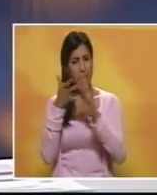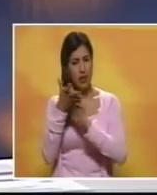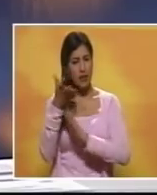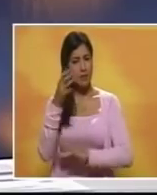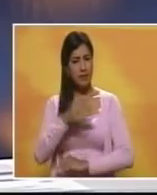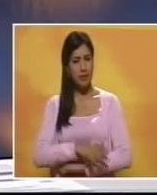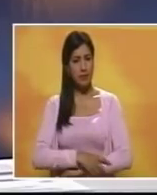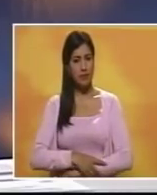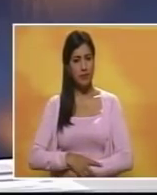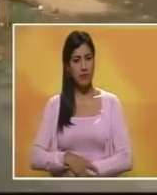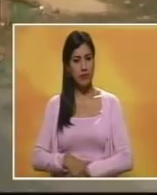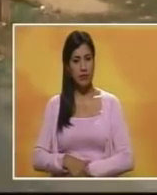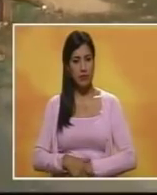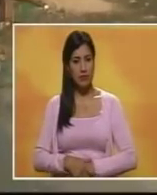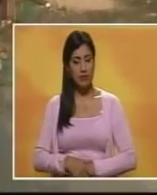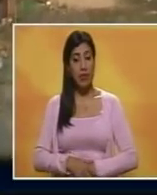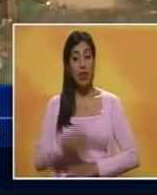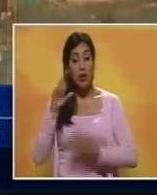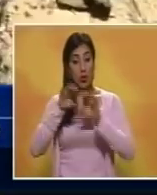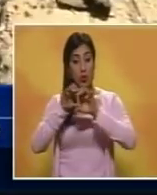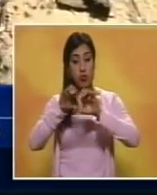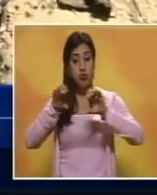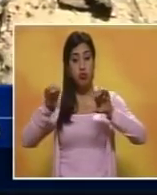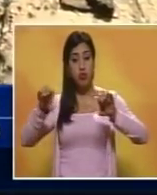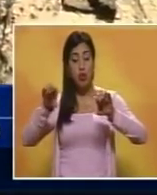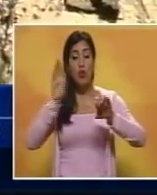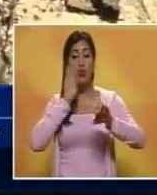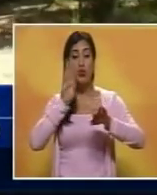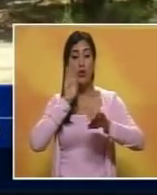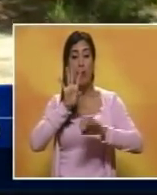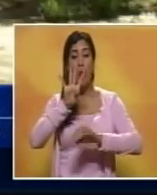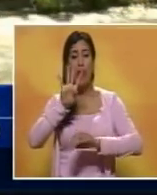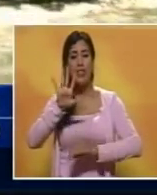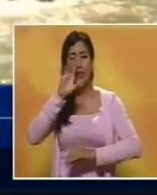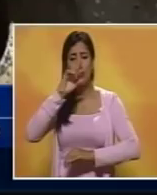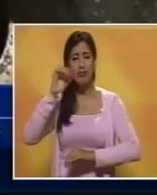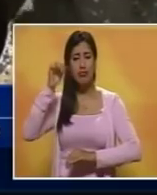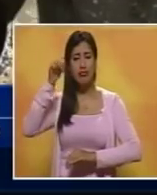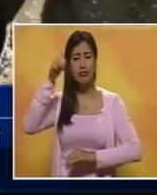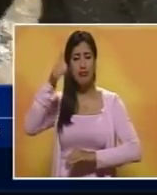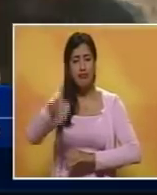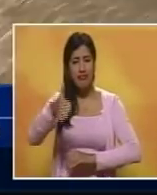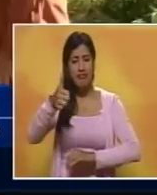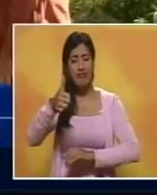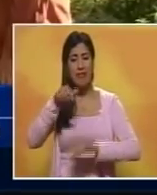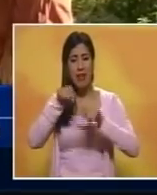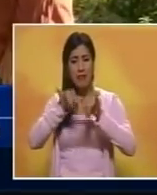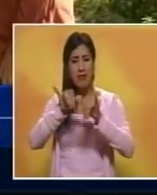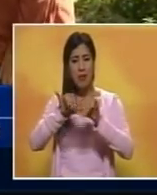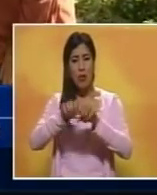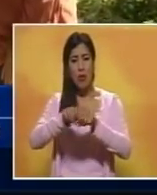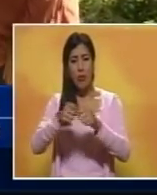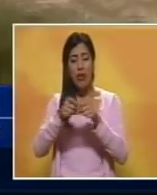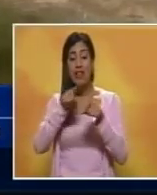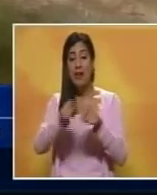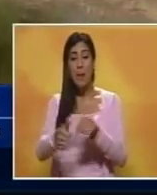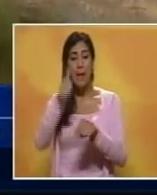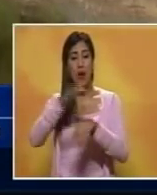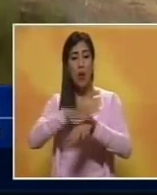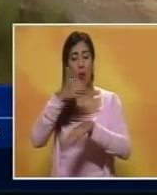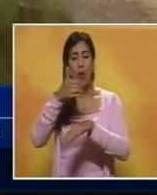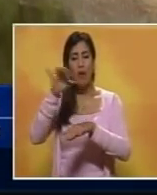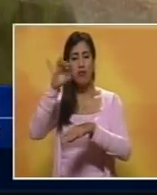nos tiene el reporte. Estas tuberías de drenaje tienen más de 45 años y, según explican los vecinos, es una de las